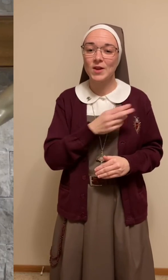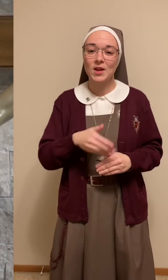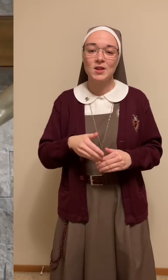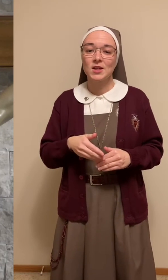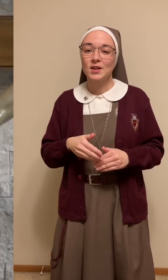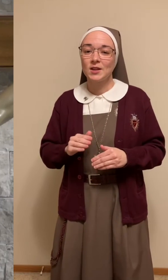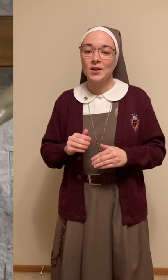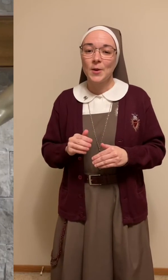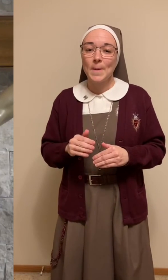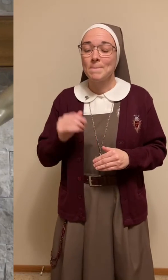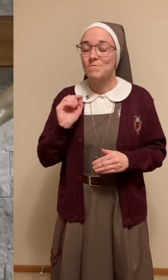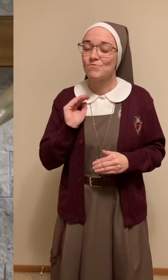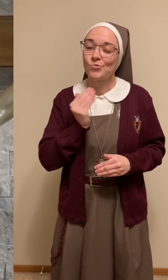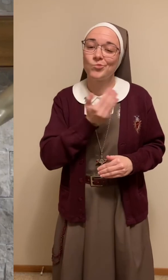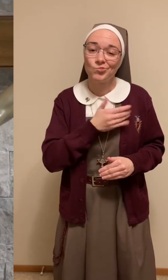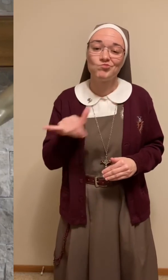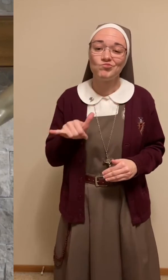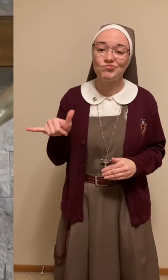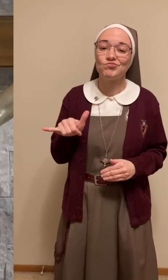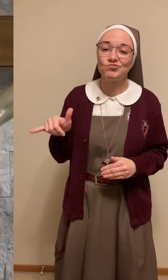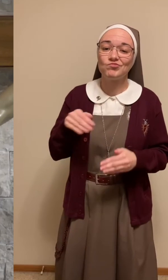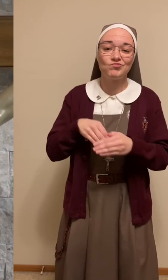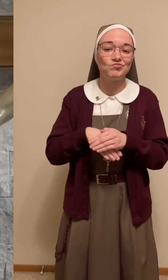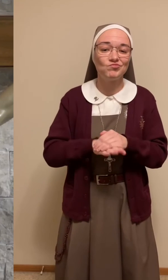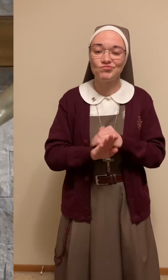te dejemos entrar superficialmente